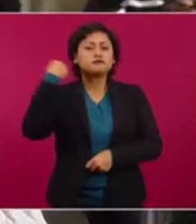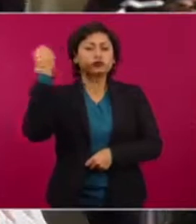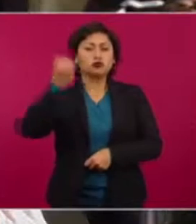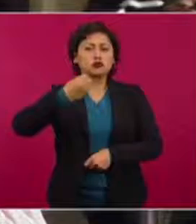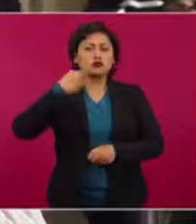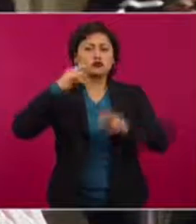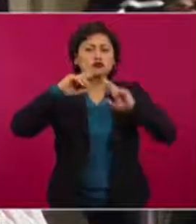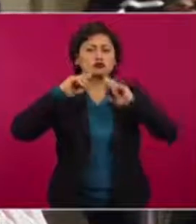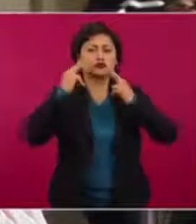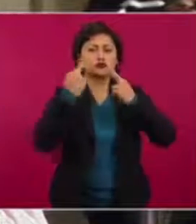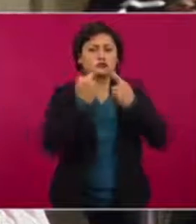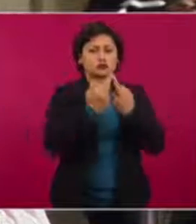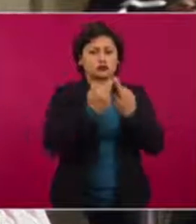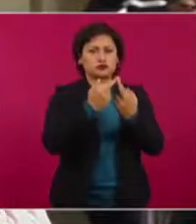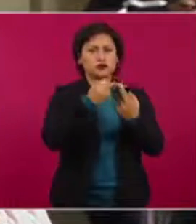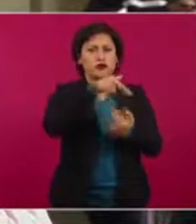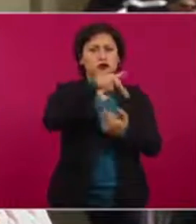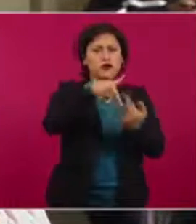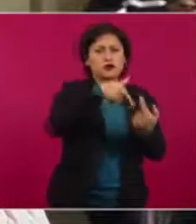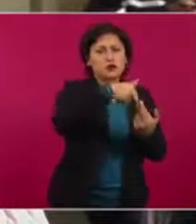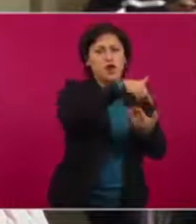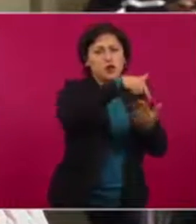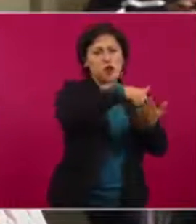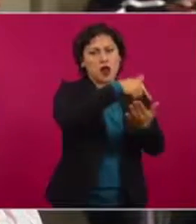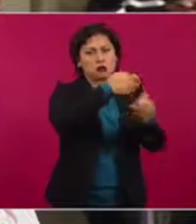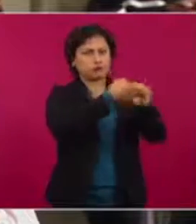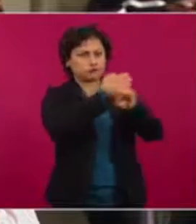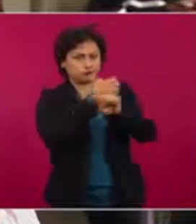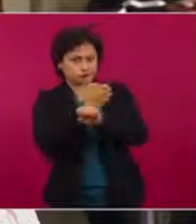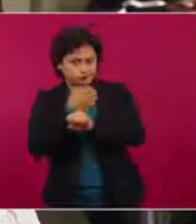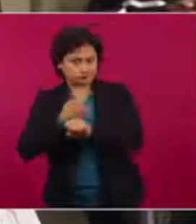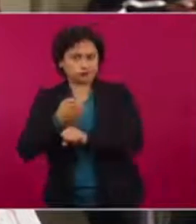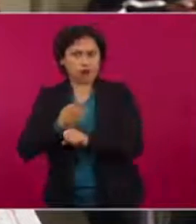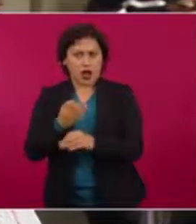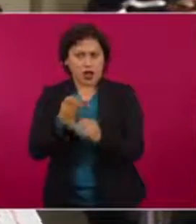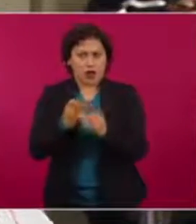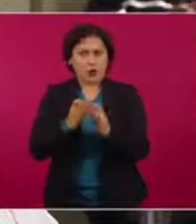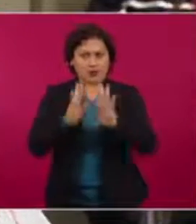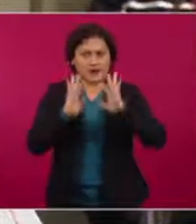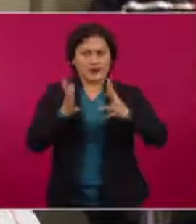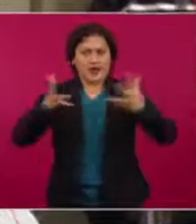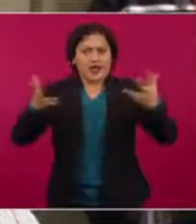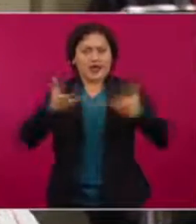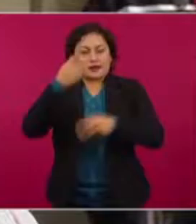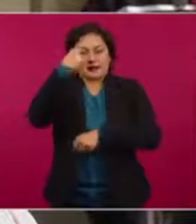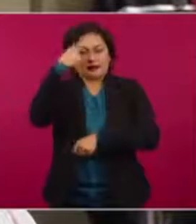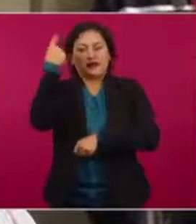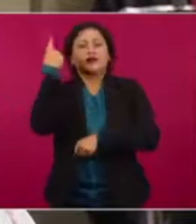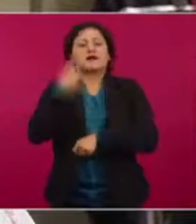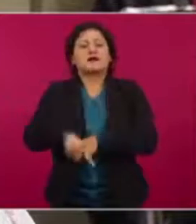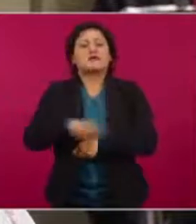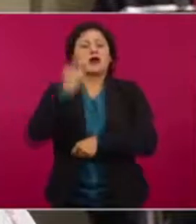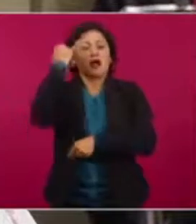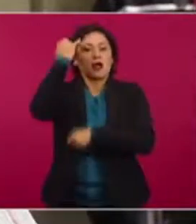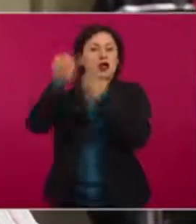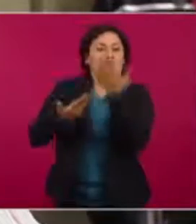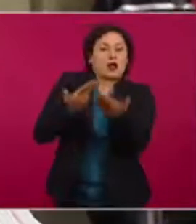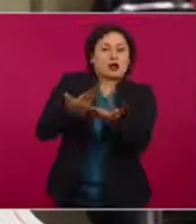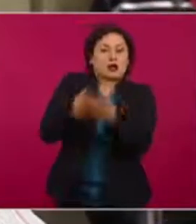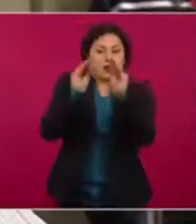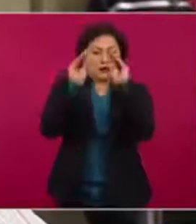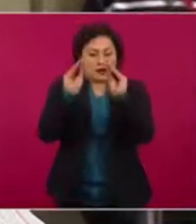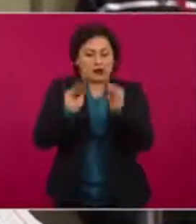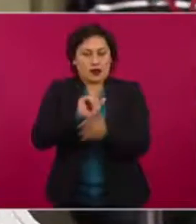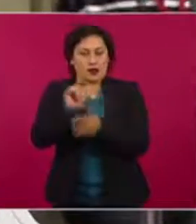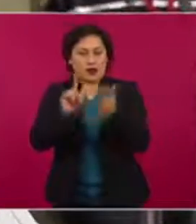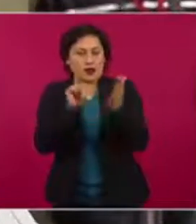están haciendo en este momento para discutir la ley general, la creación o impulsar una iniciativa de ley